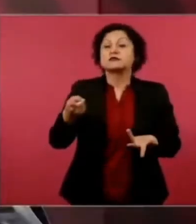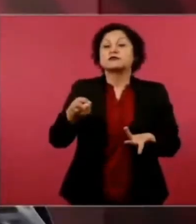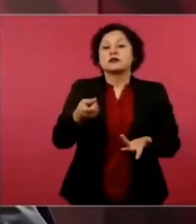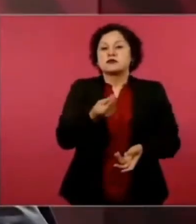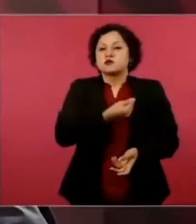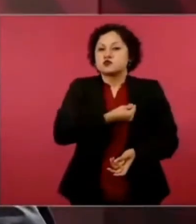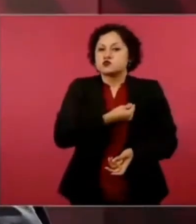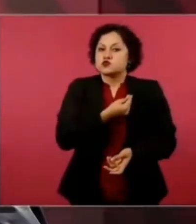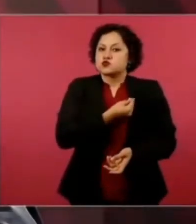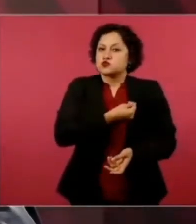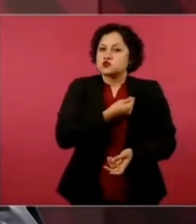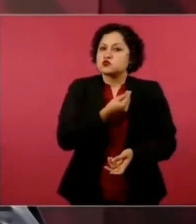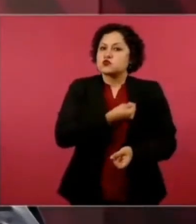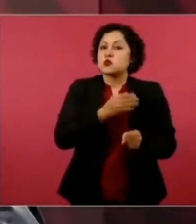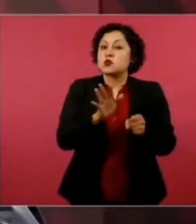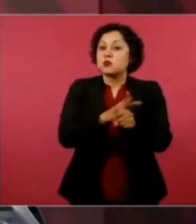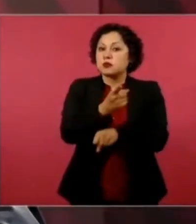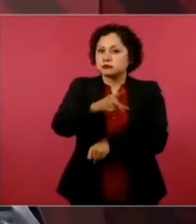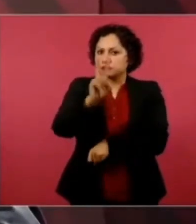corromperlo todo.